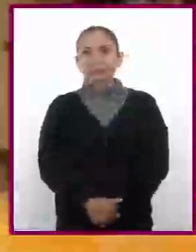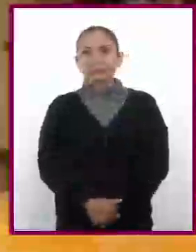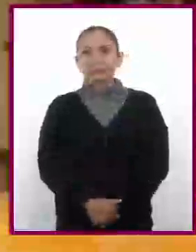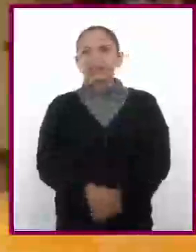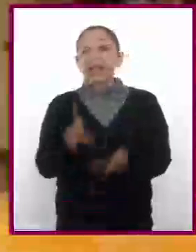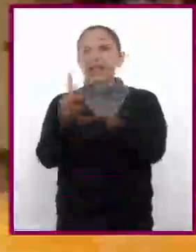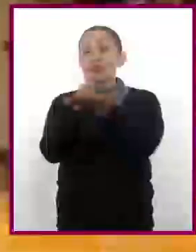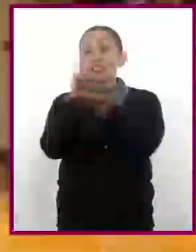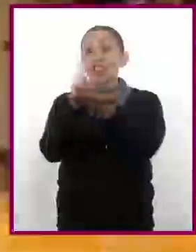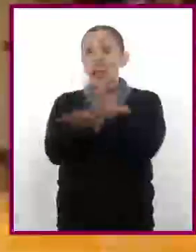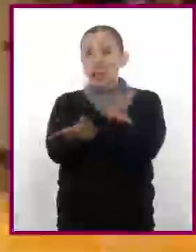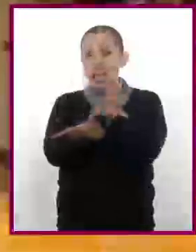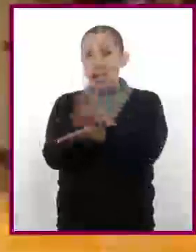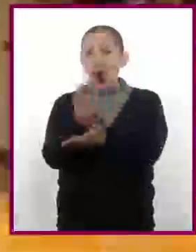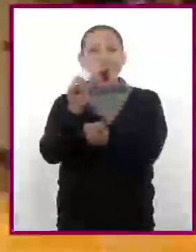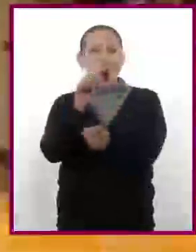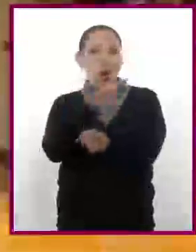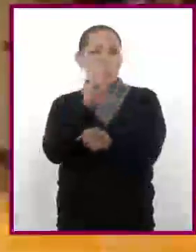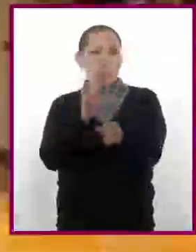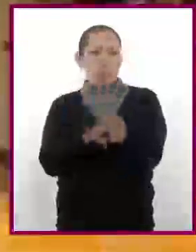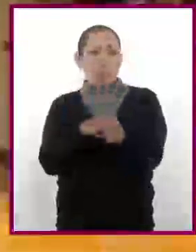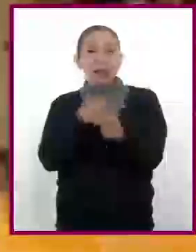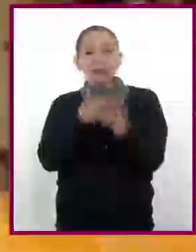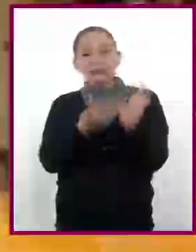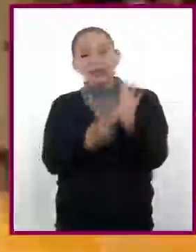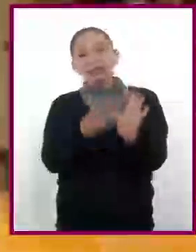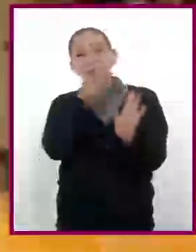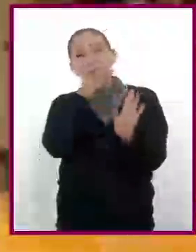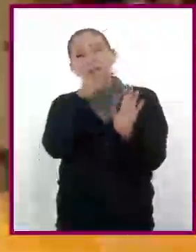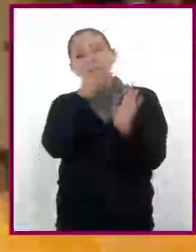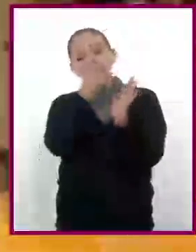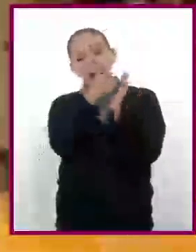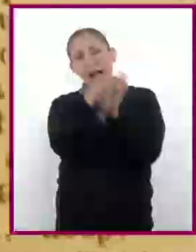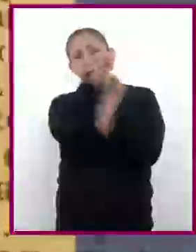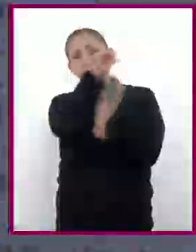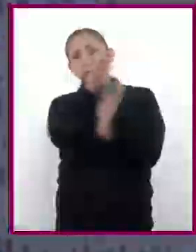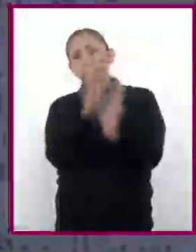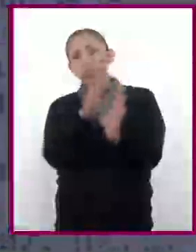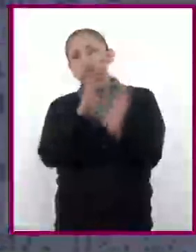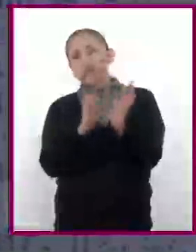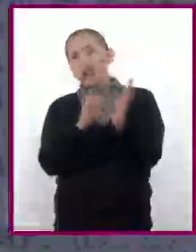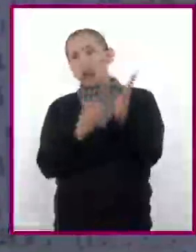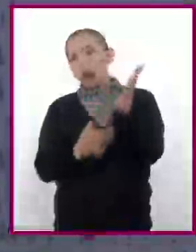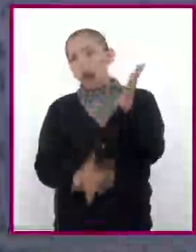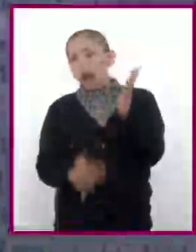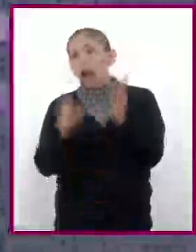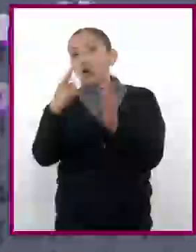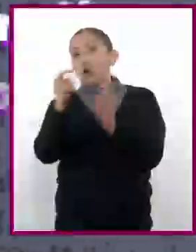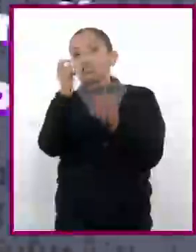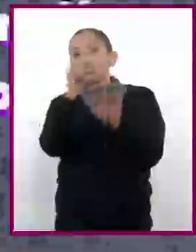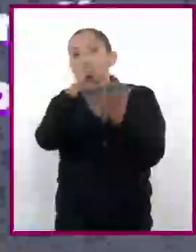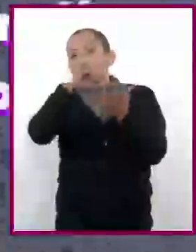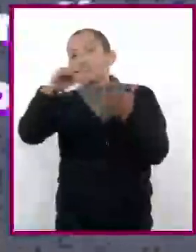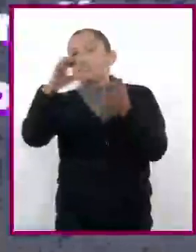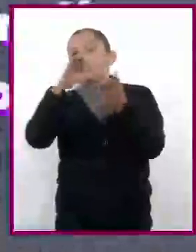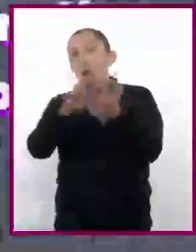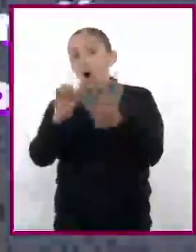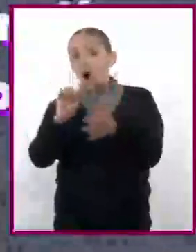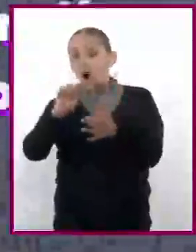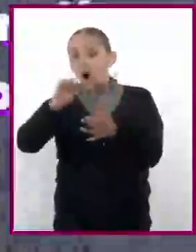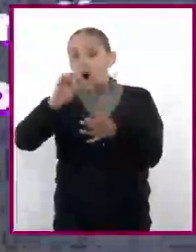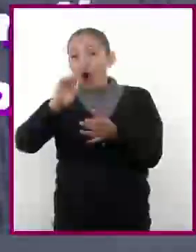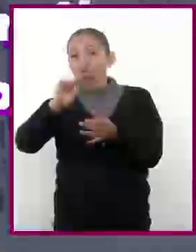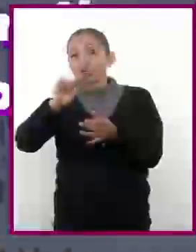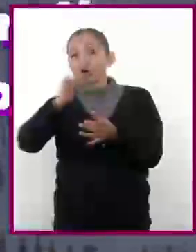Los diccionarios generales o normativos presentan las palabras en orden alfabético, con su significado,